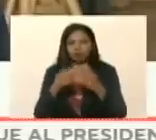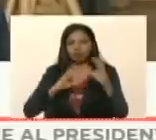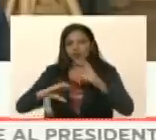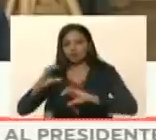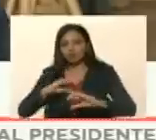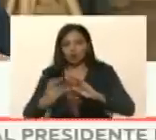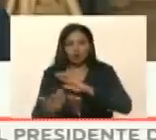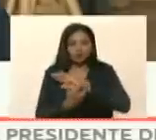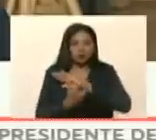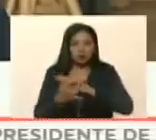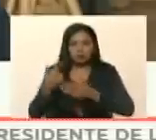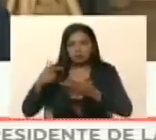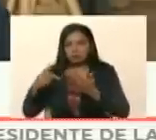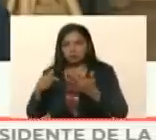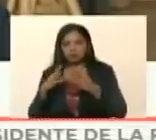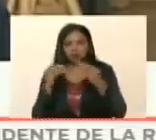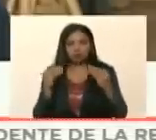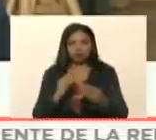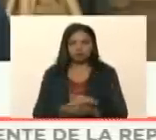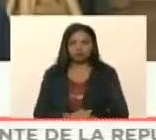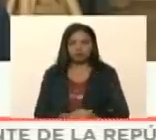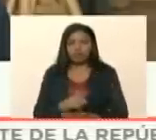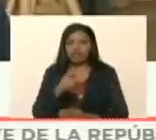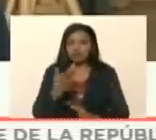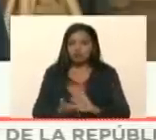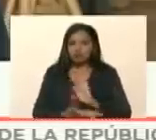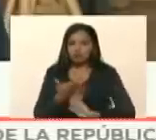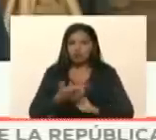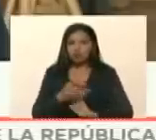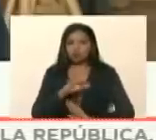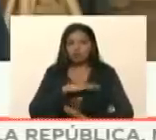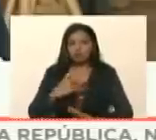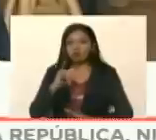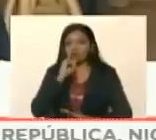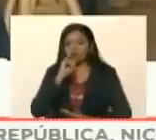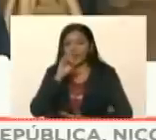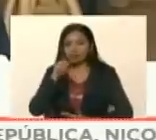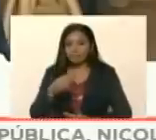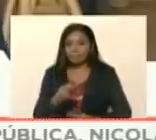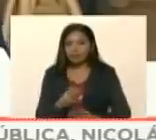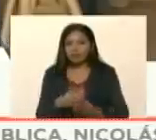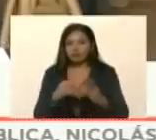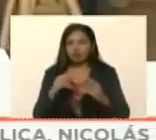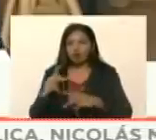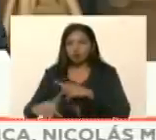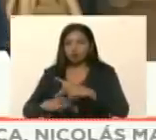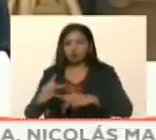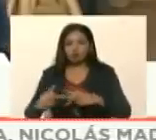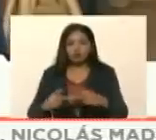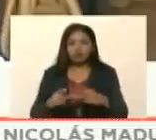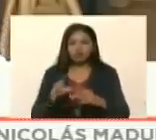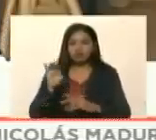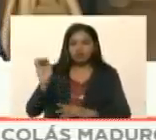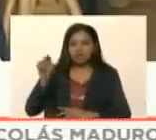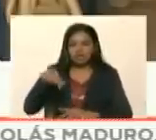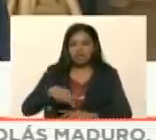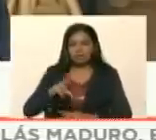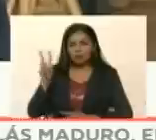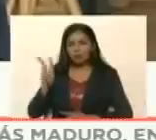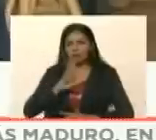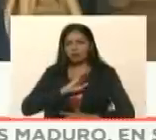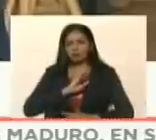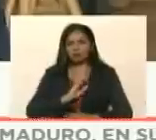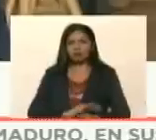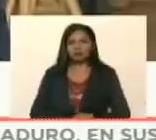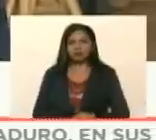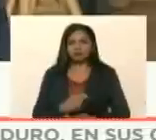lo tecnológico. Eso es muy importante. Quiero anunciarle a los productores del país,